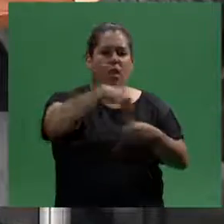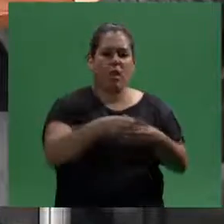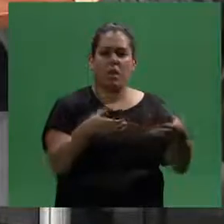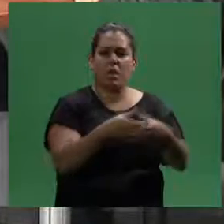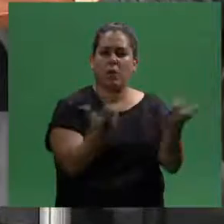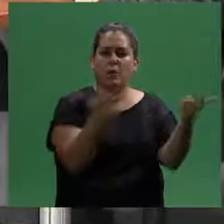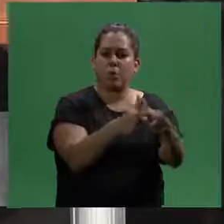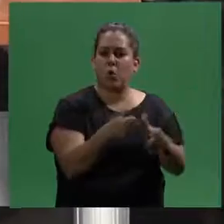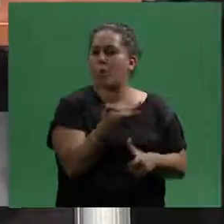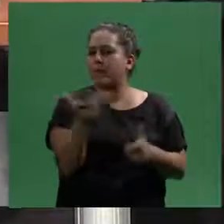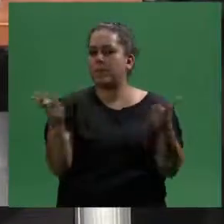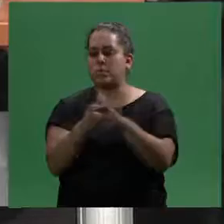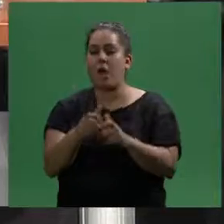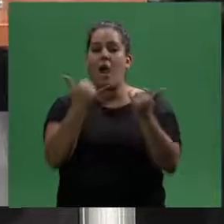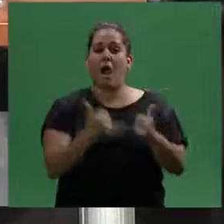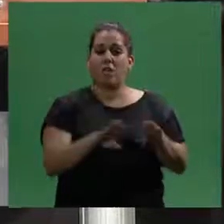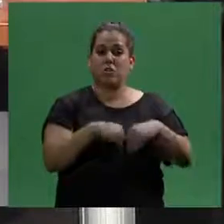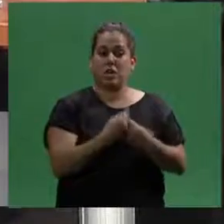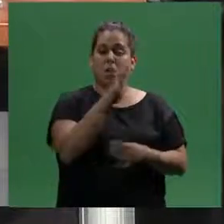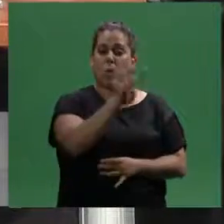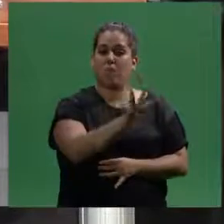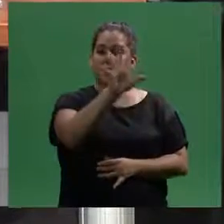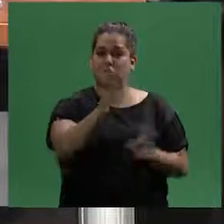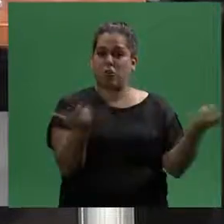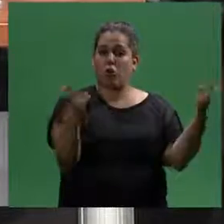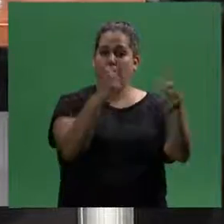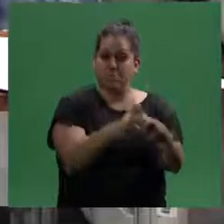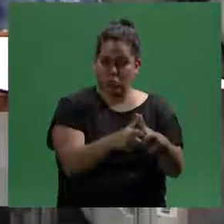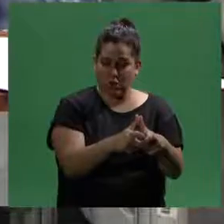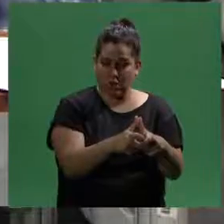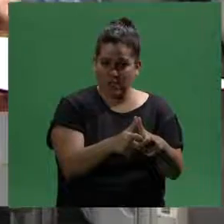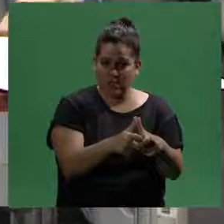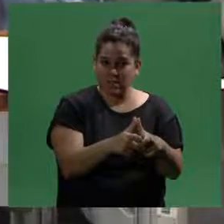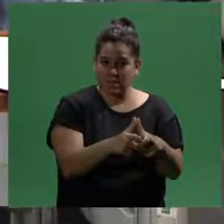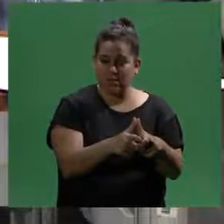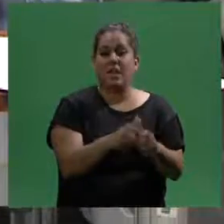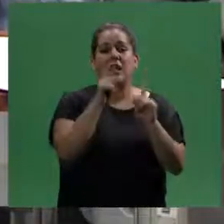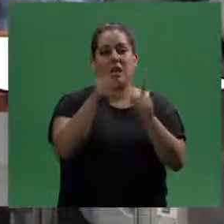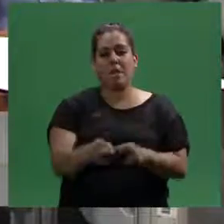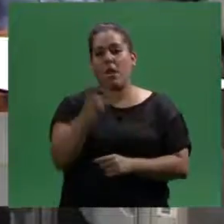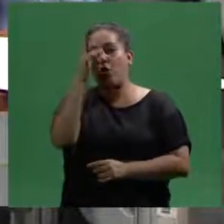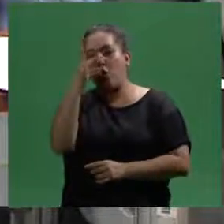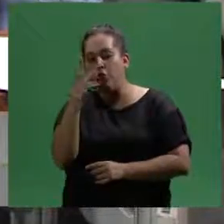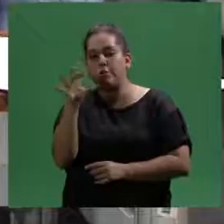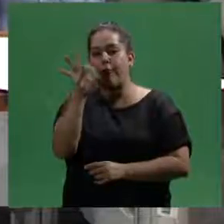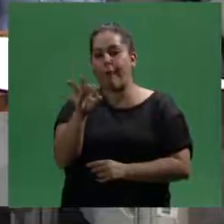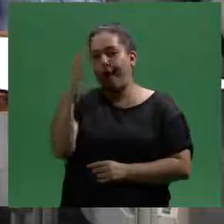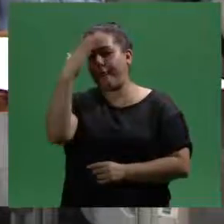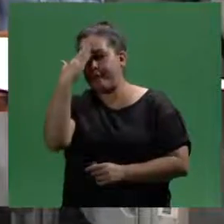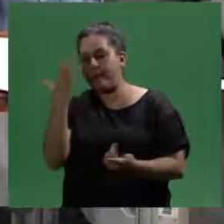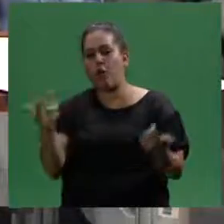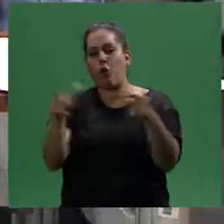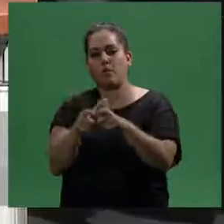comisión? ¿Cuántas comisiones hay? Hay 45 comisiones permanentes y una cantidad que oscila entre 12 y 15